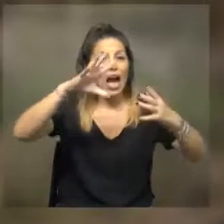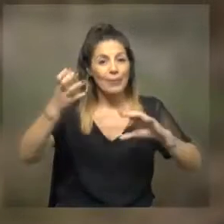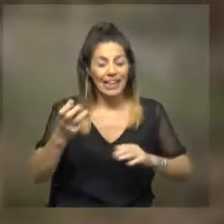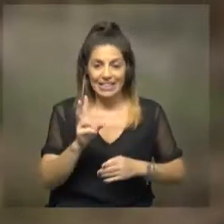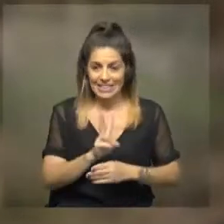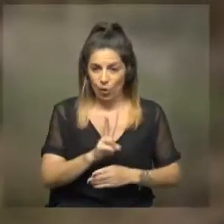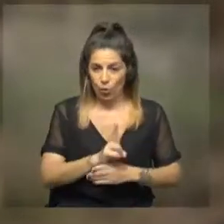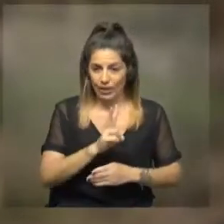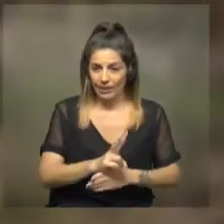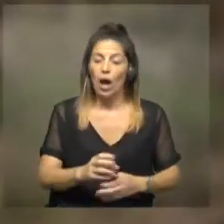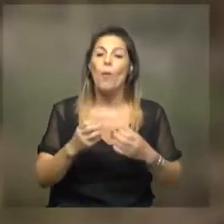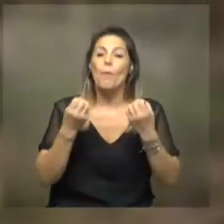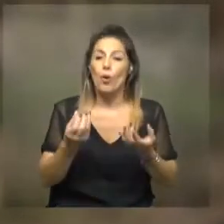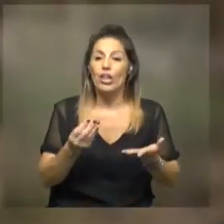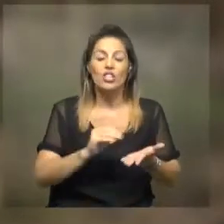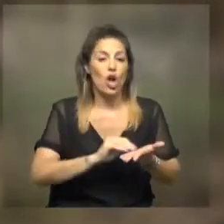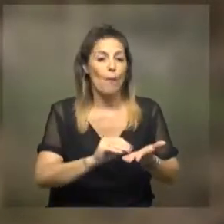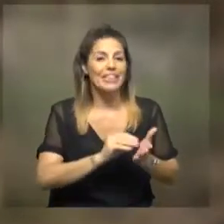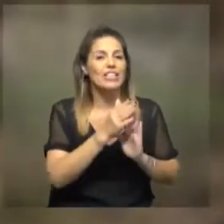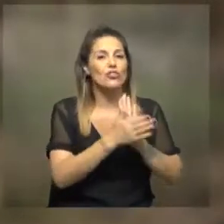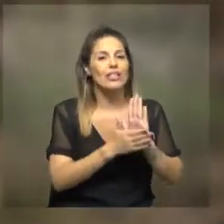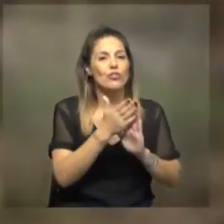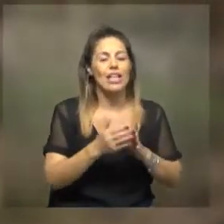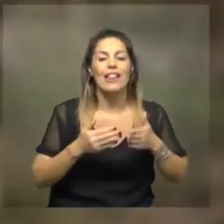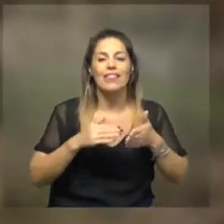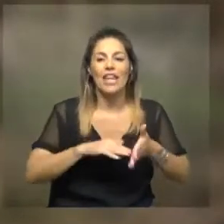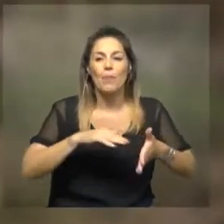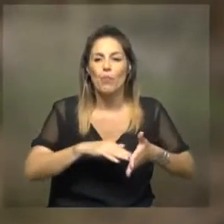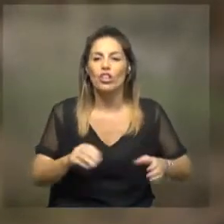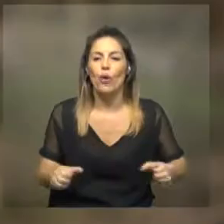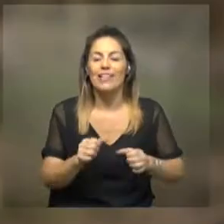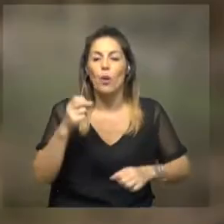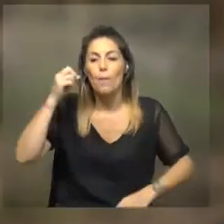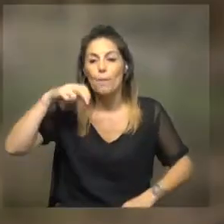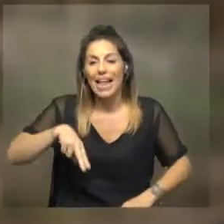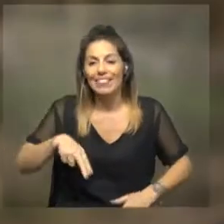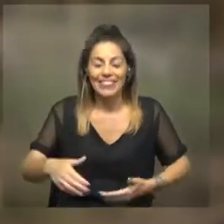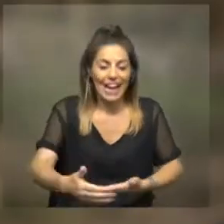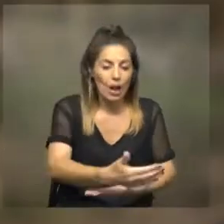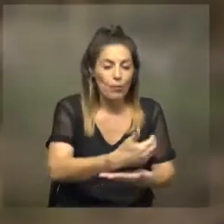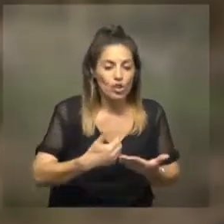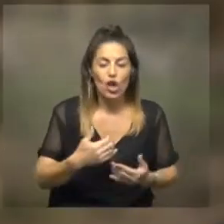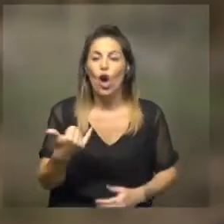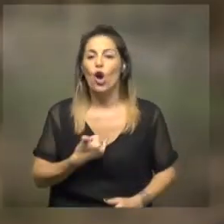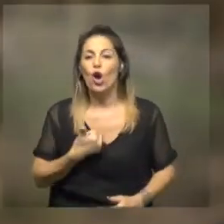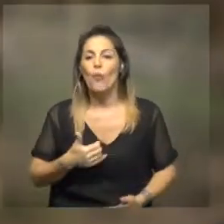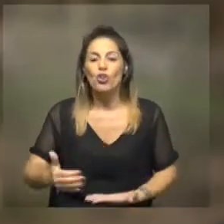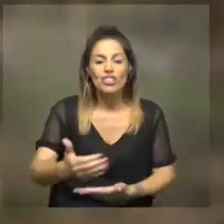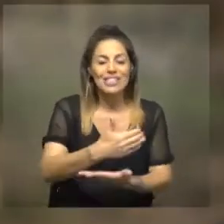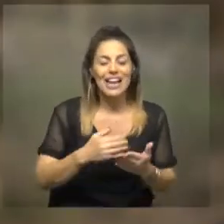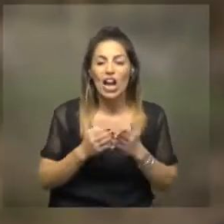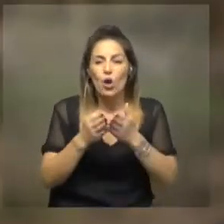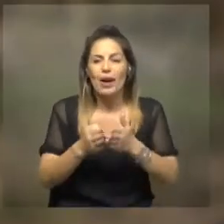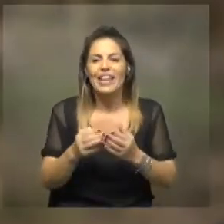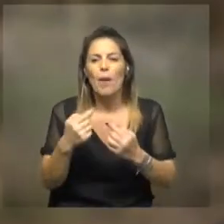seguridad. Por eso, la Administración Nacional de Puertos realiza un plan de remoción. ¿Cómo se sacan estos barcos? ¿Qué materiales